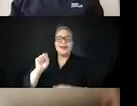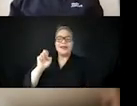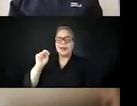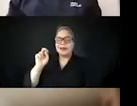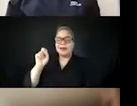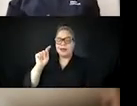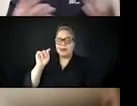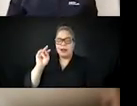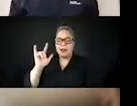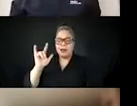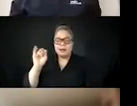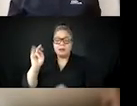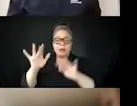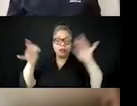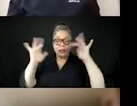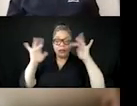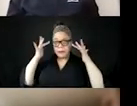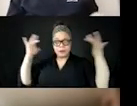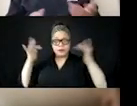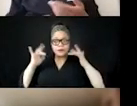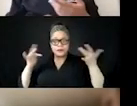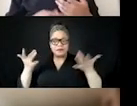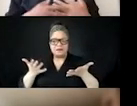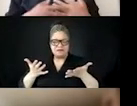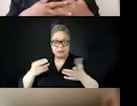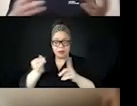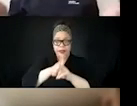de este sensacionalismo fue